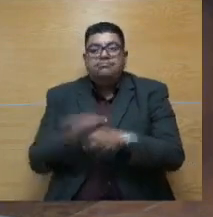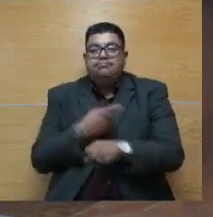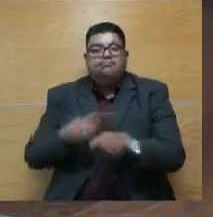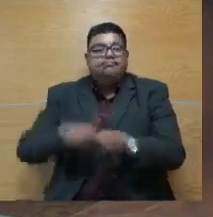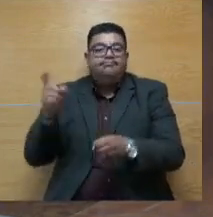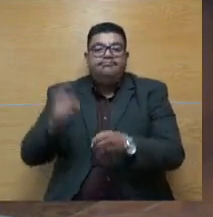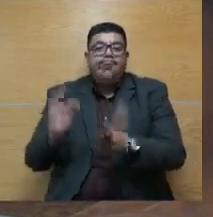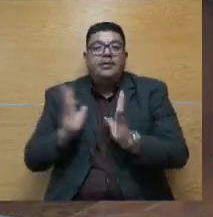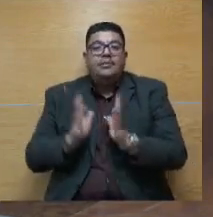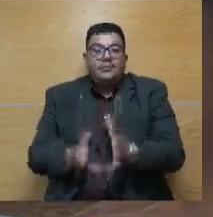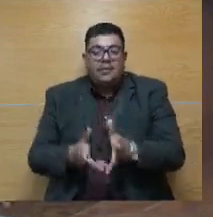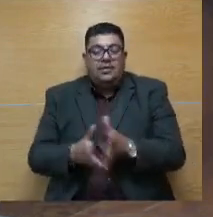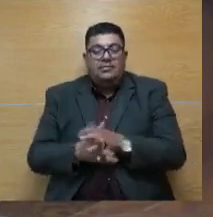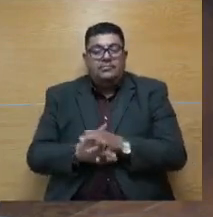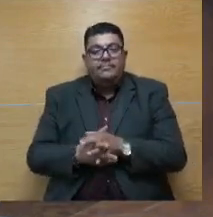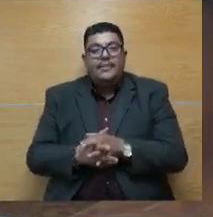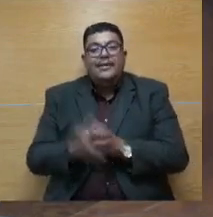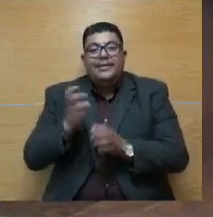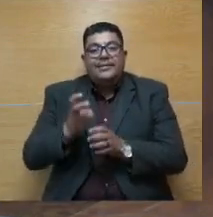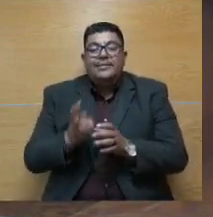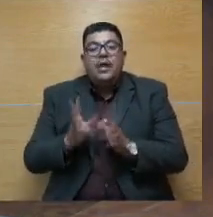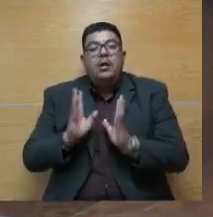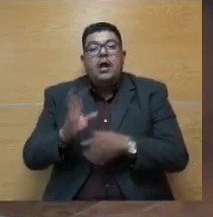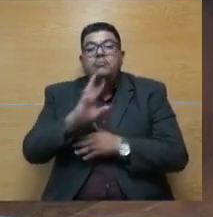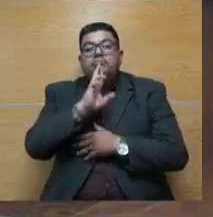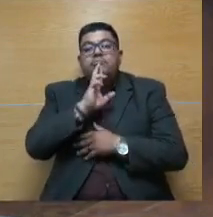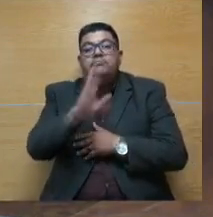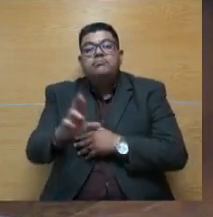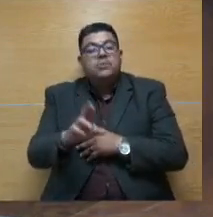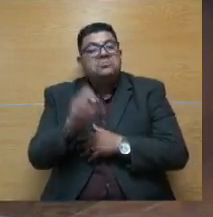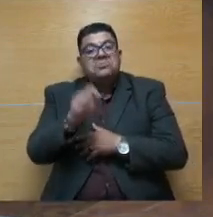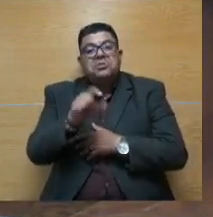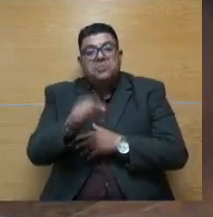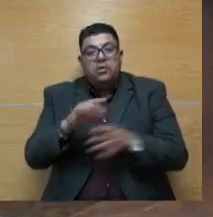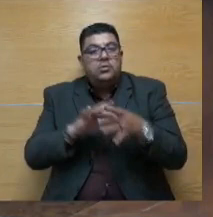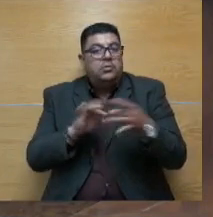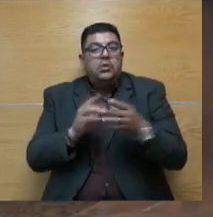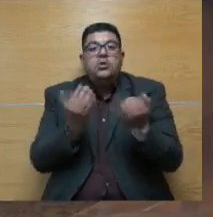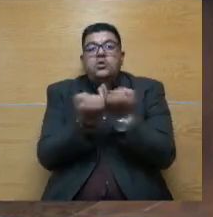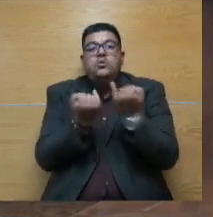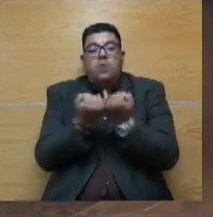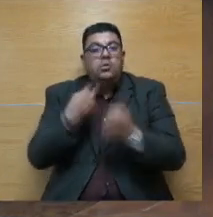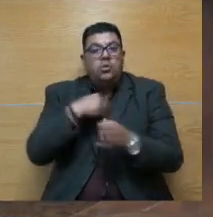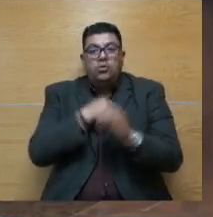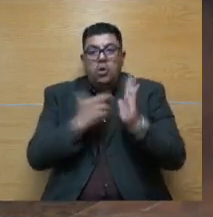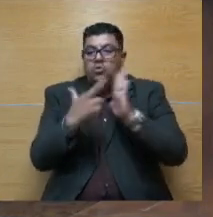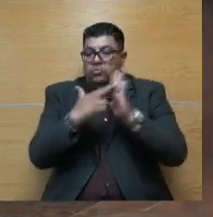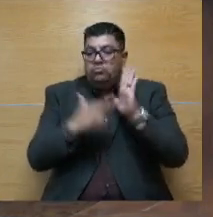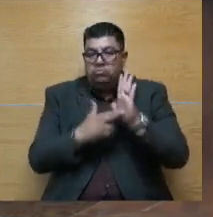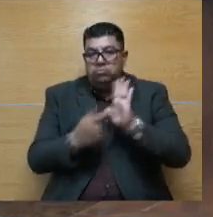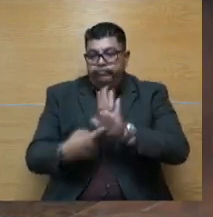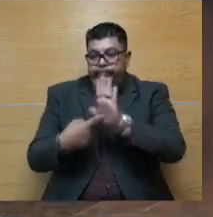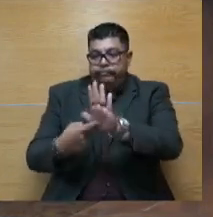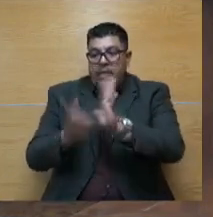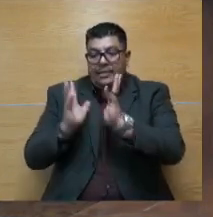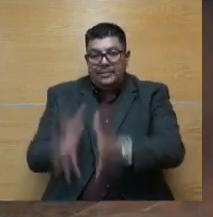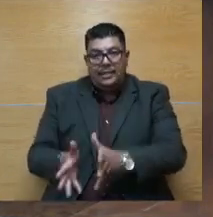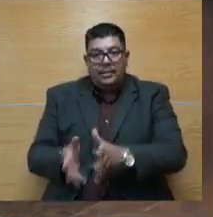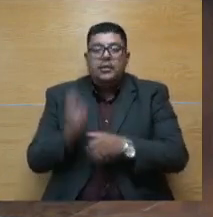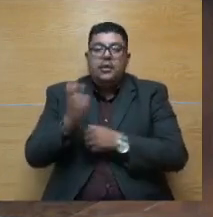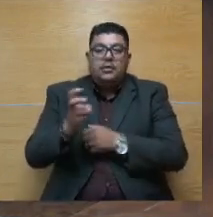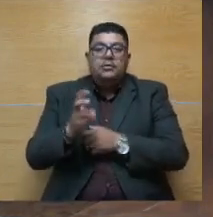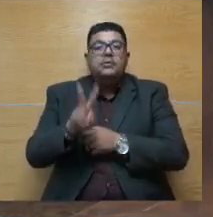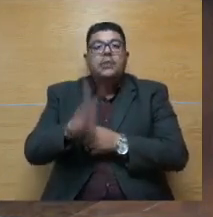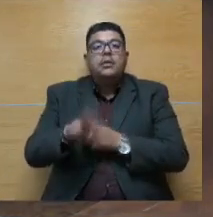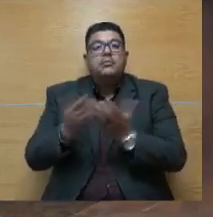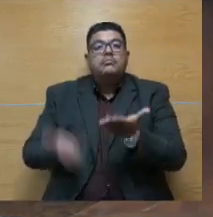consideraciones que fueron emitidas en su propia resolución y de los lineamientos de esta sala regional por lo anterior es que se